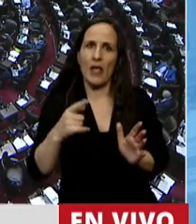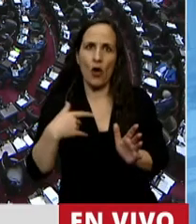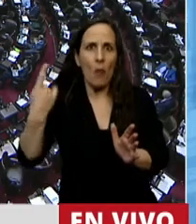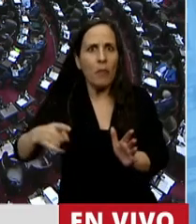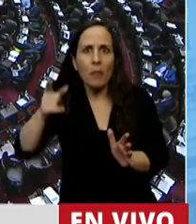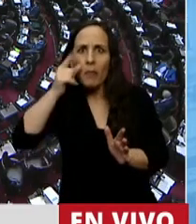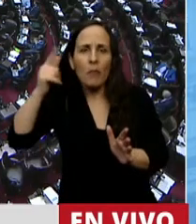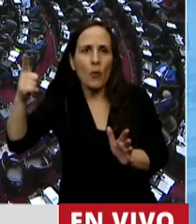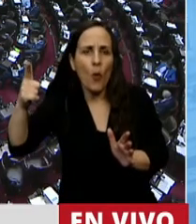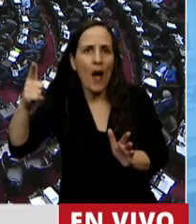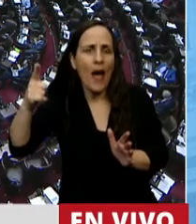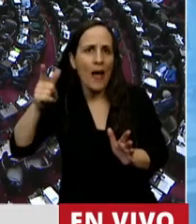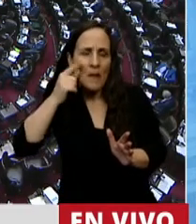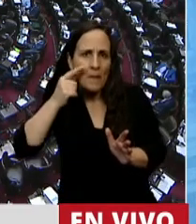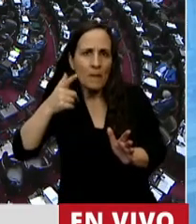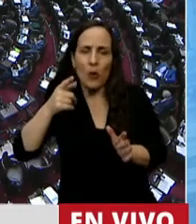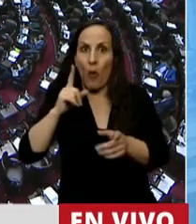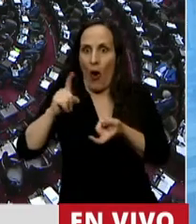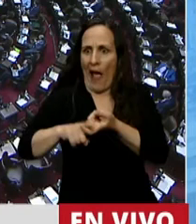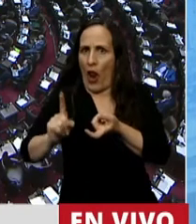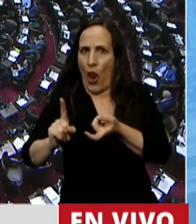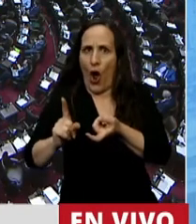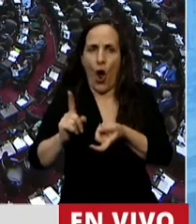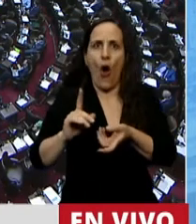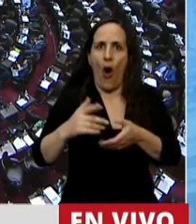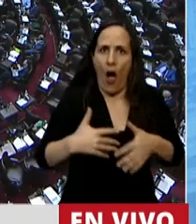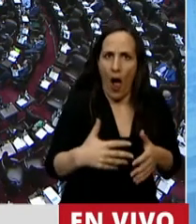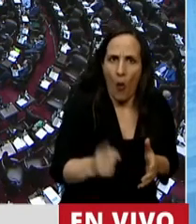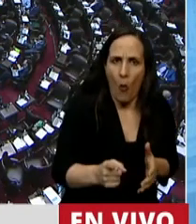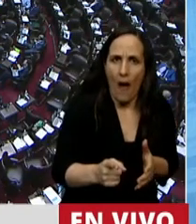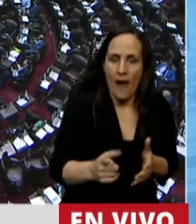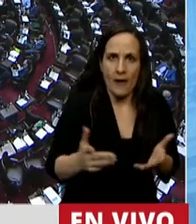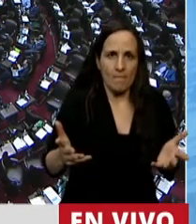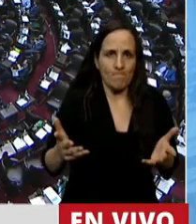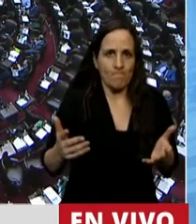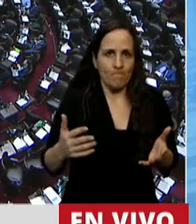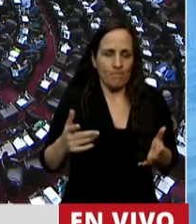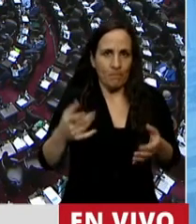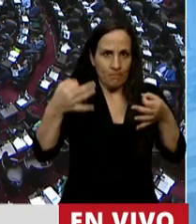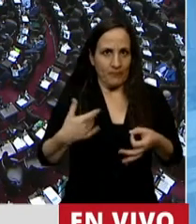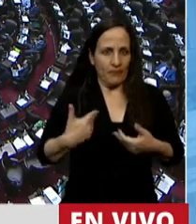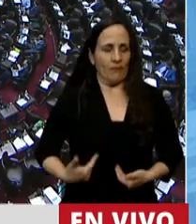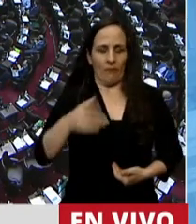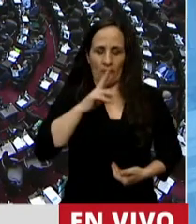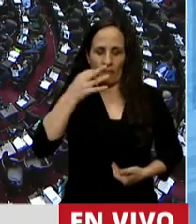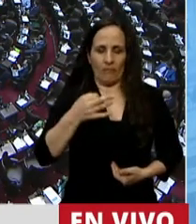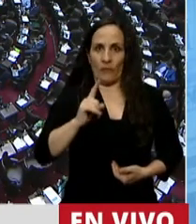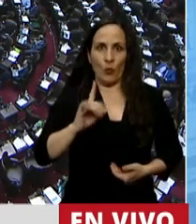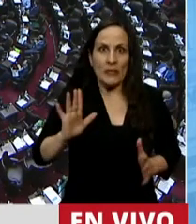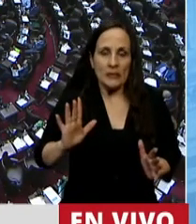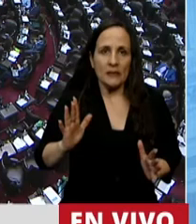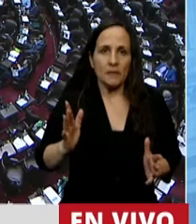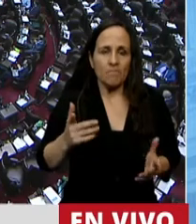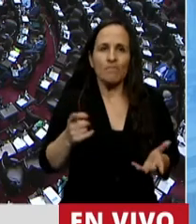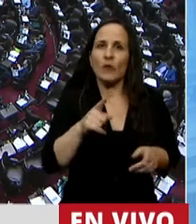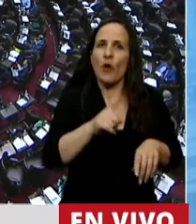ejemplo, no reconocido, fuera del matrimonio. Y yo me imagino en aquel entonces a los legisladores reunidos diciendo algo